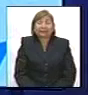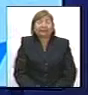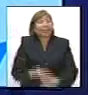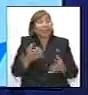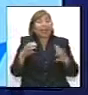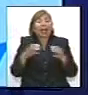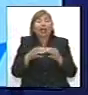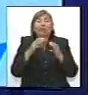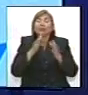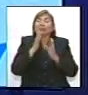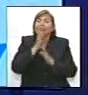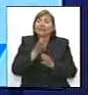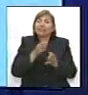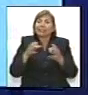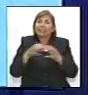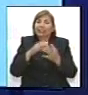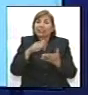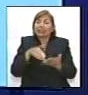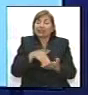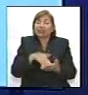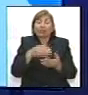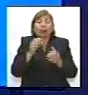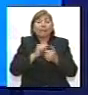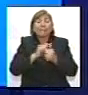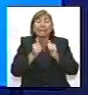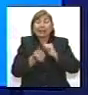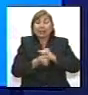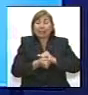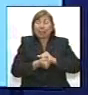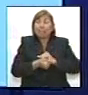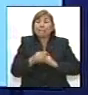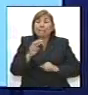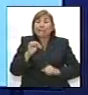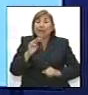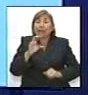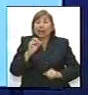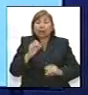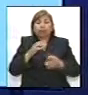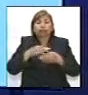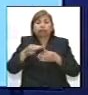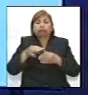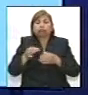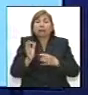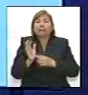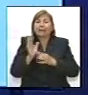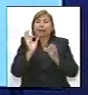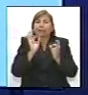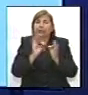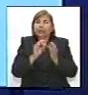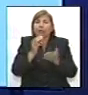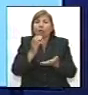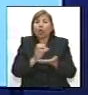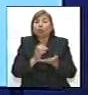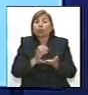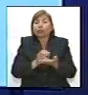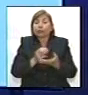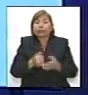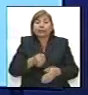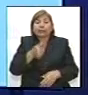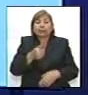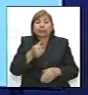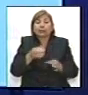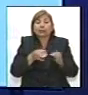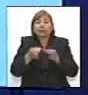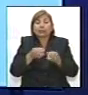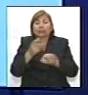La Comisión de Descentralización aprobó la modificación a la Ley Marco de Gobiernos Regionales para precisar la contratación de directores de